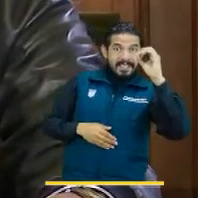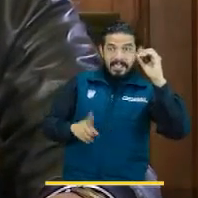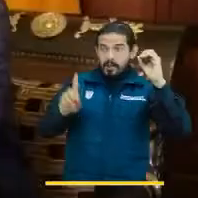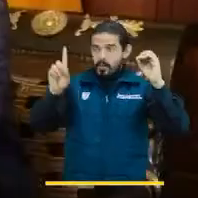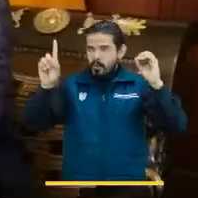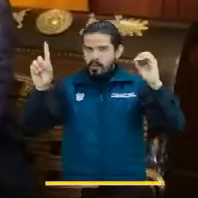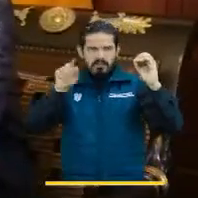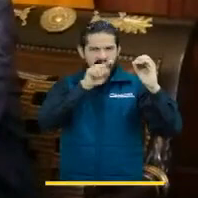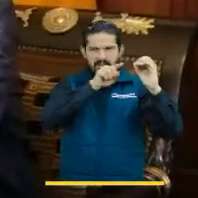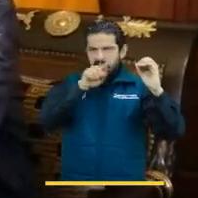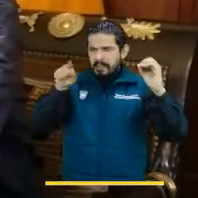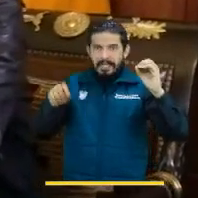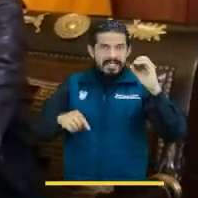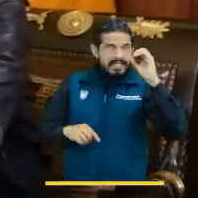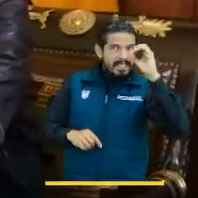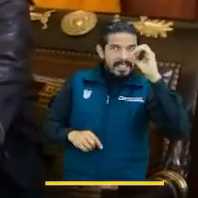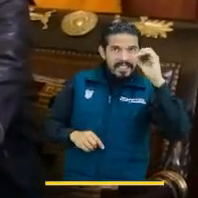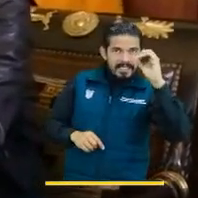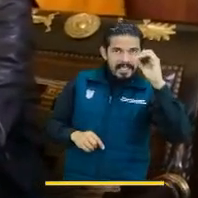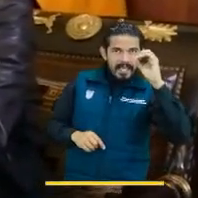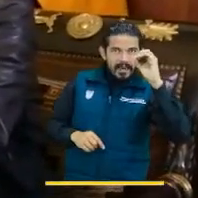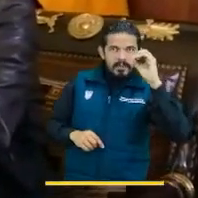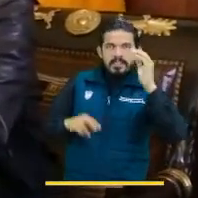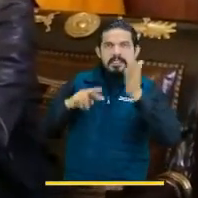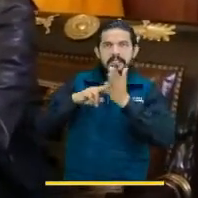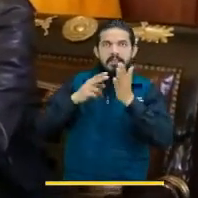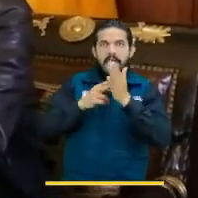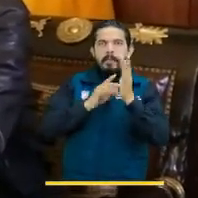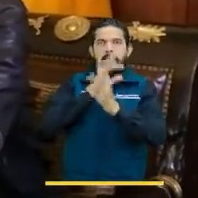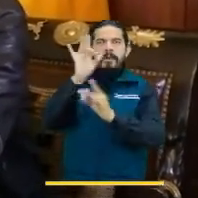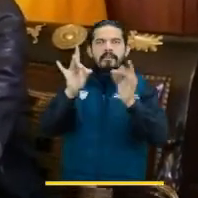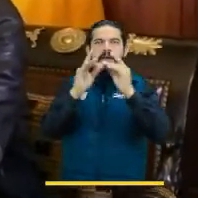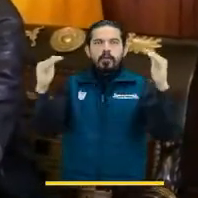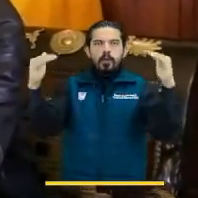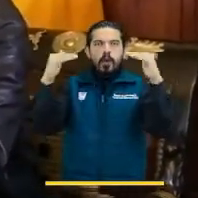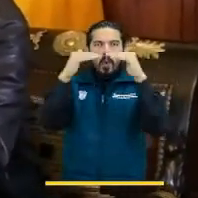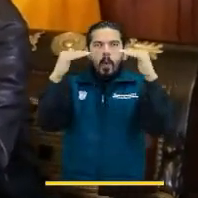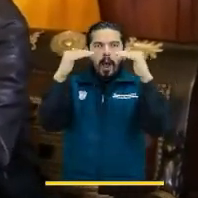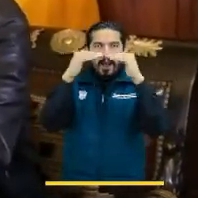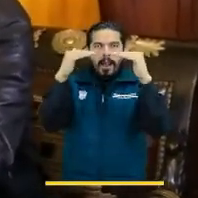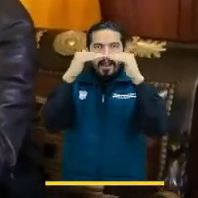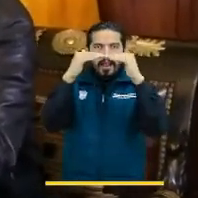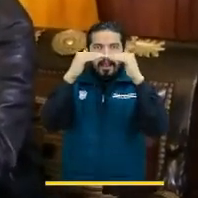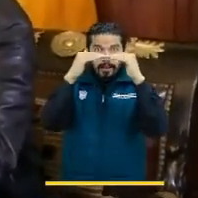1. 0 es la perfecta igualdad. O sea,